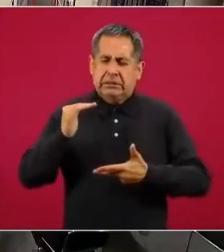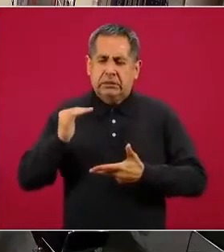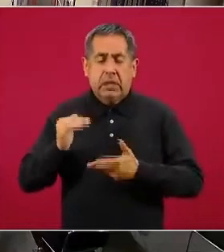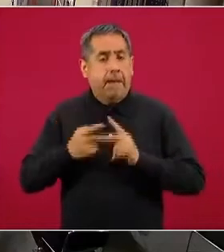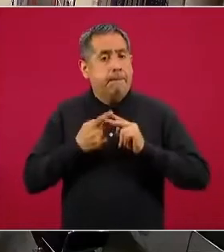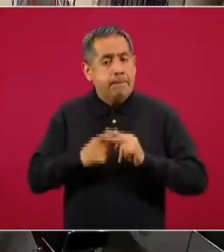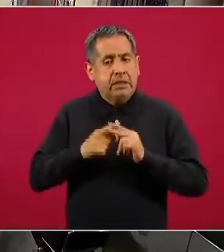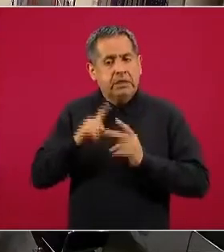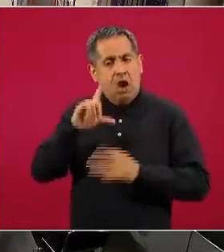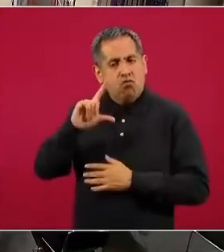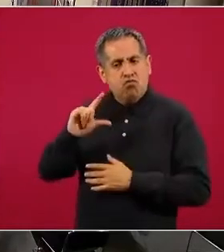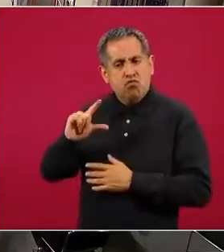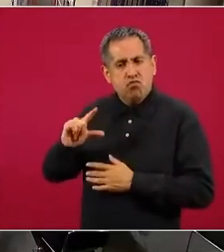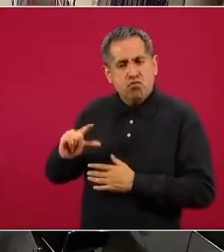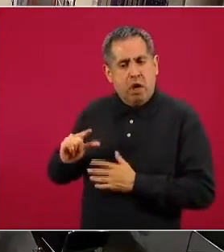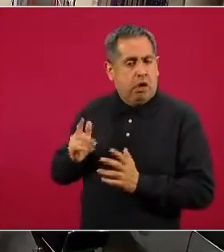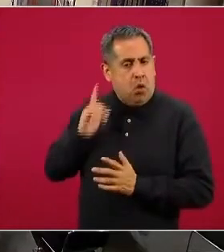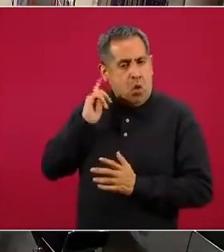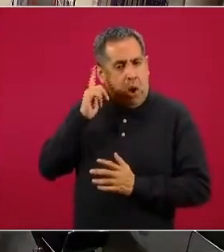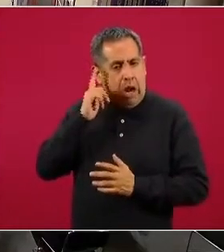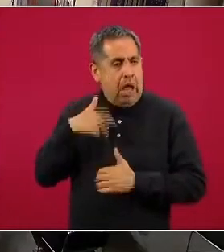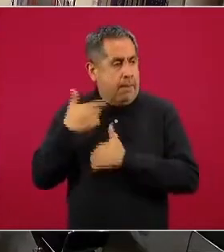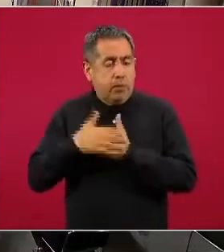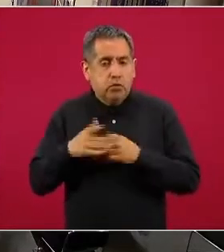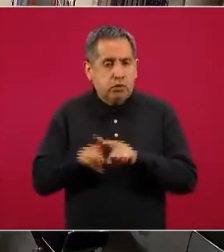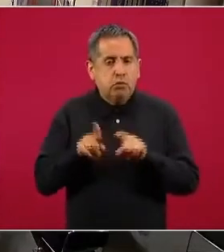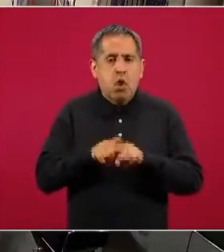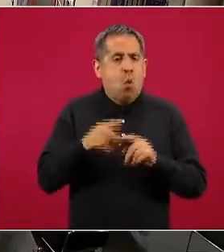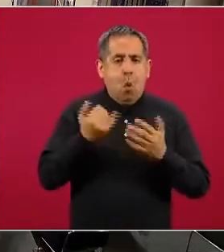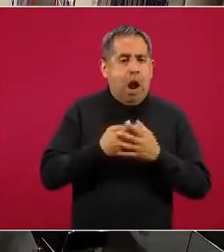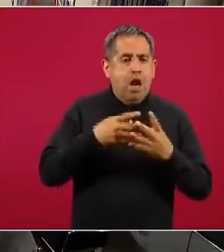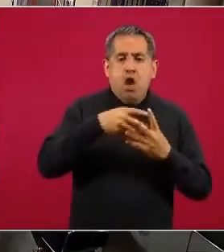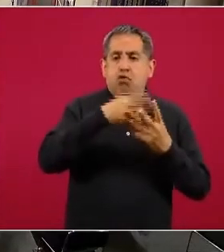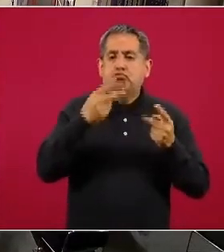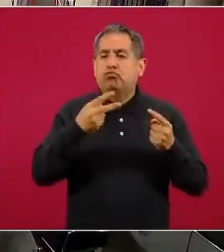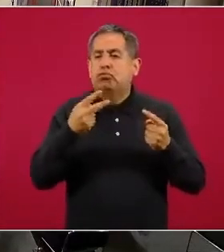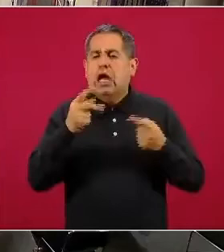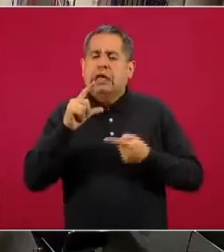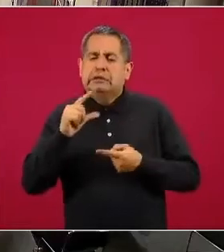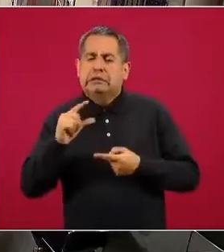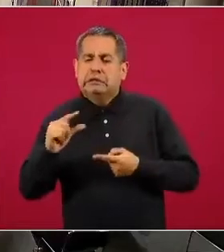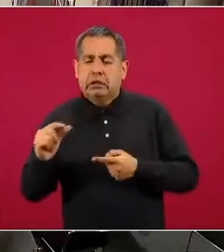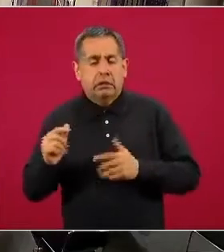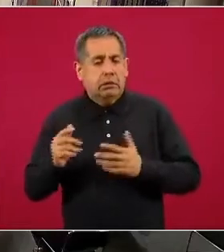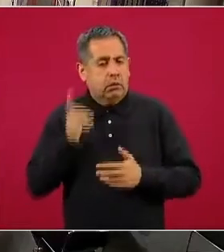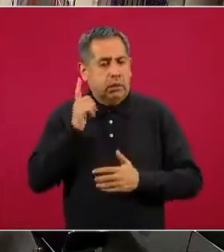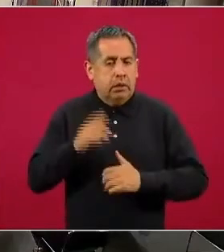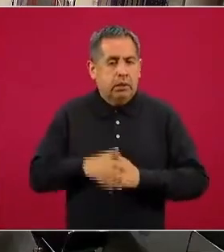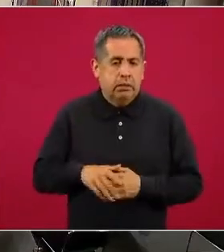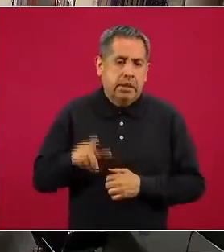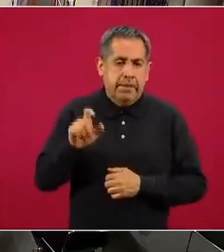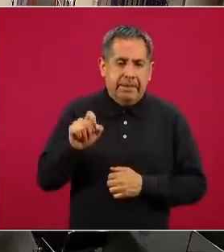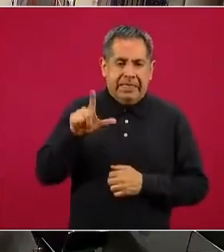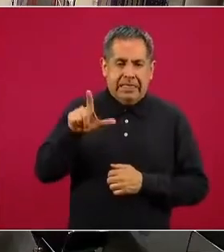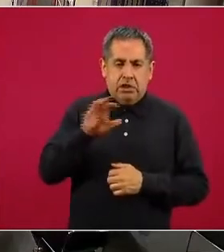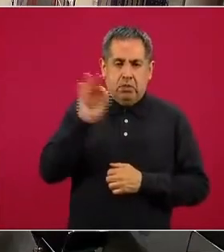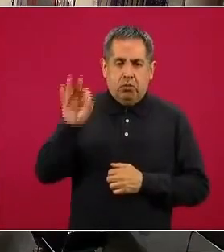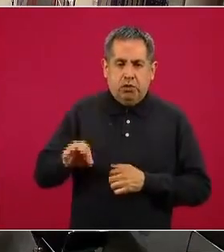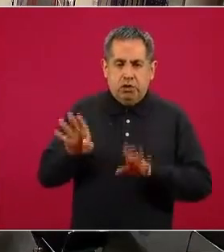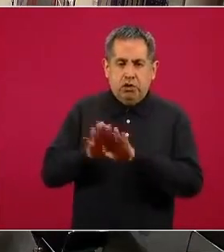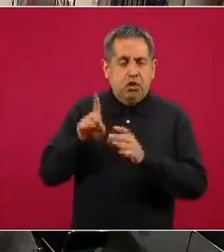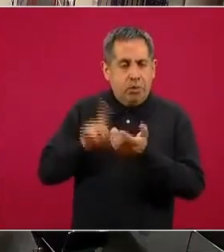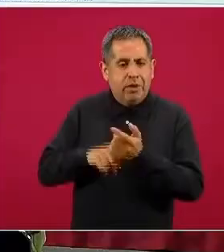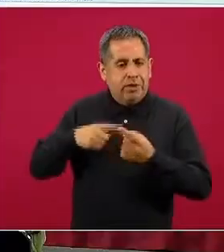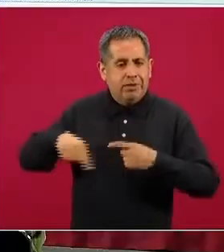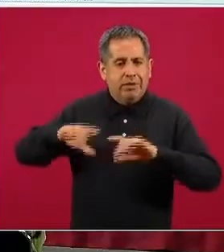esta curva también sea paralela a esta evidencia. 27% la ocupación nacional de